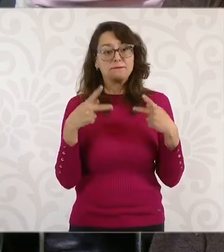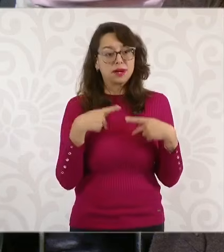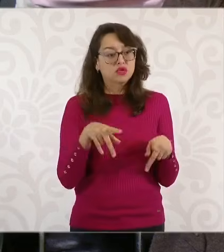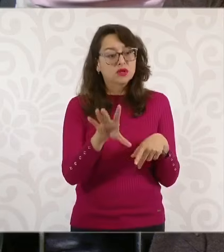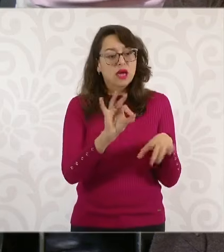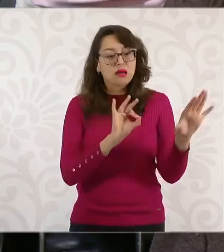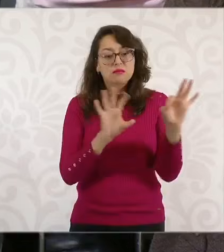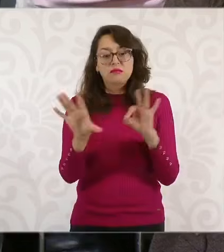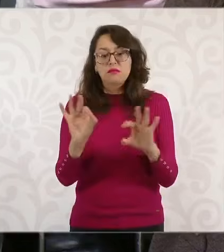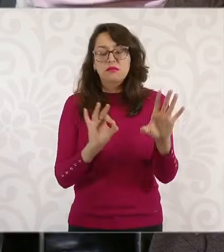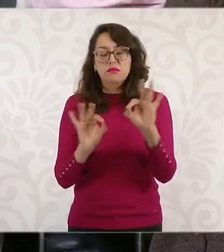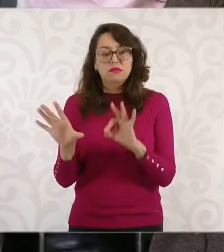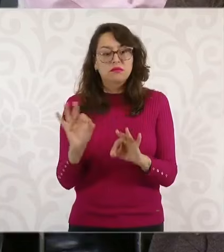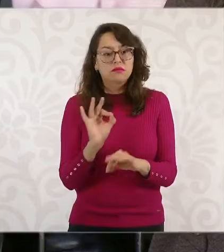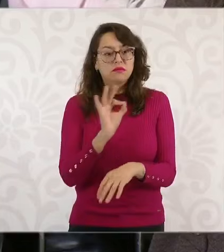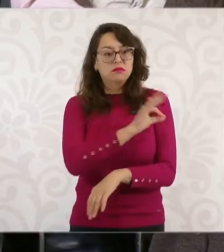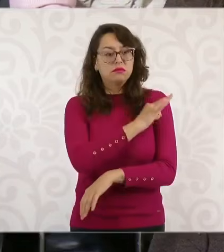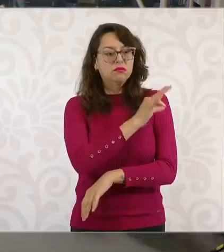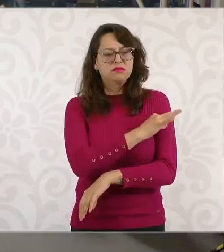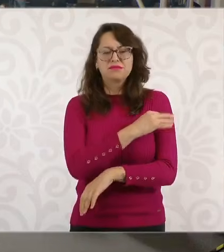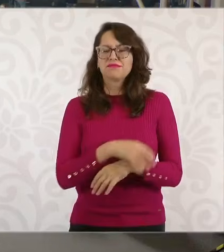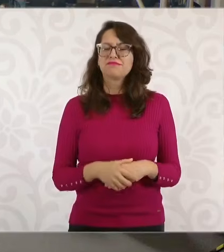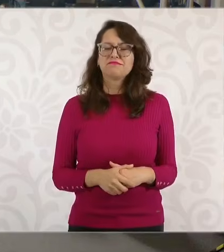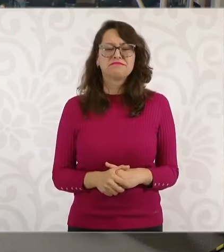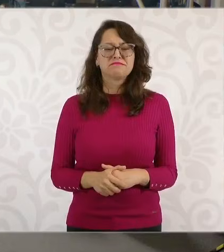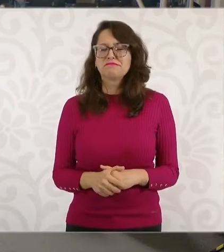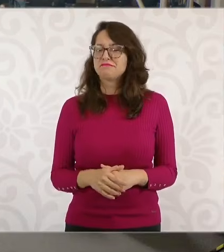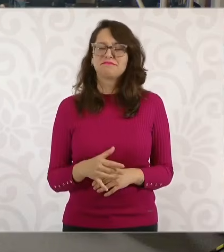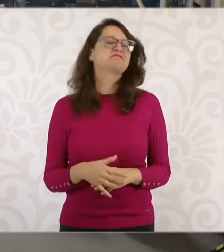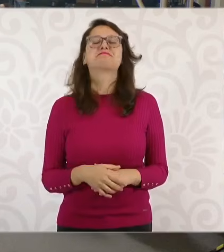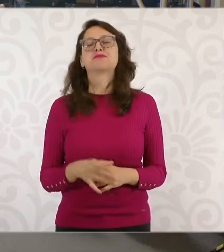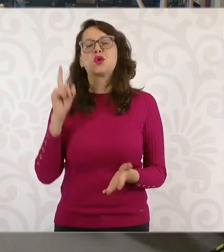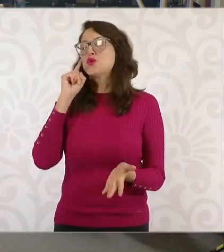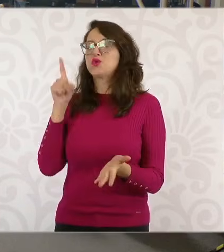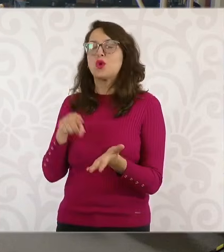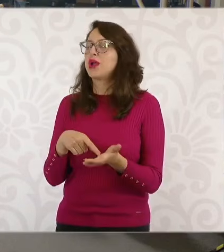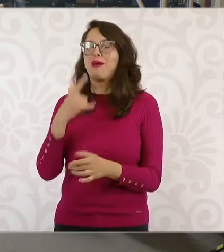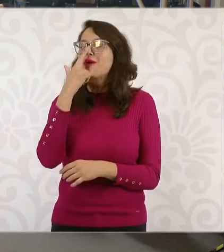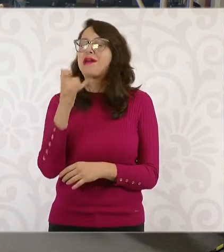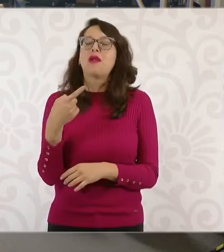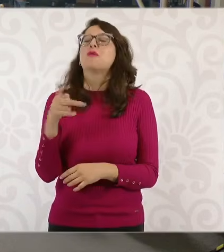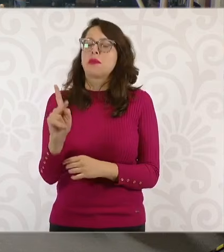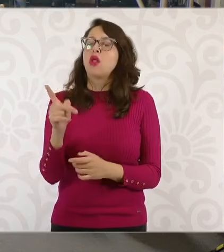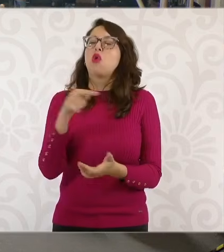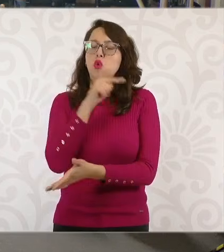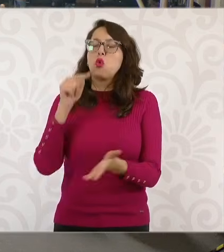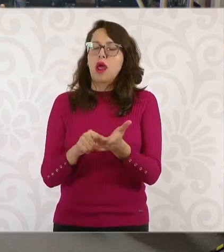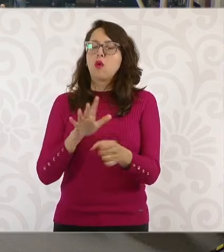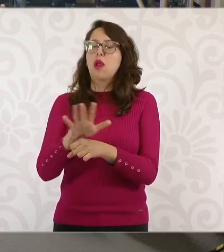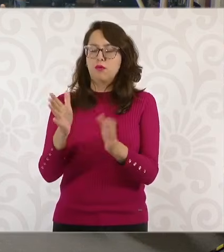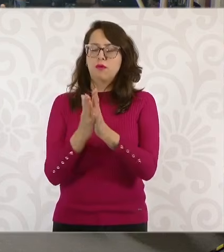sector salud. Pues, ¿Hay conocimiento es muy de extraño, esto? pero si tienes los lugares en donde se está presentando esto,